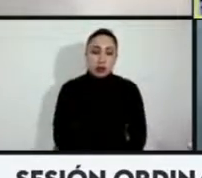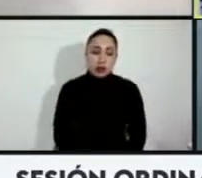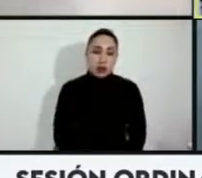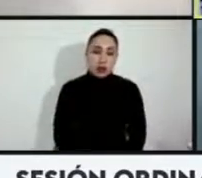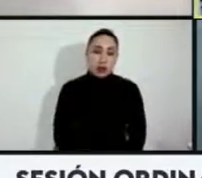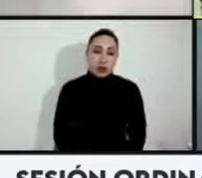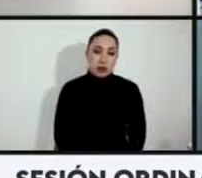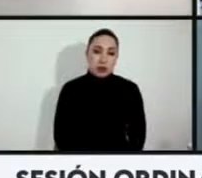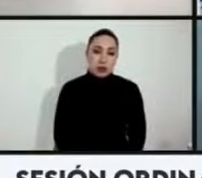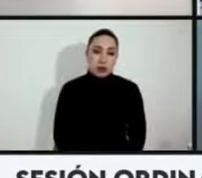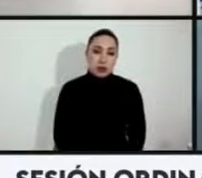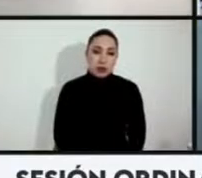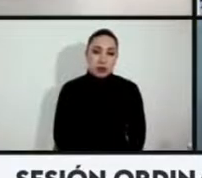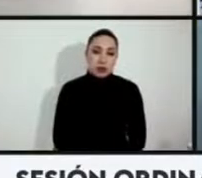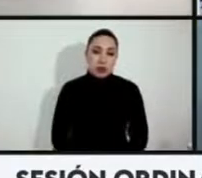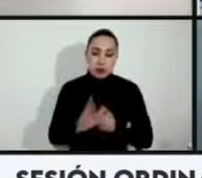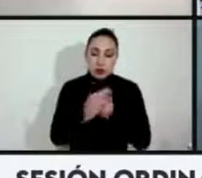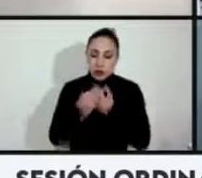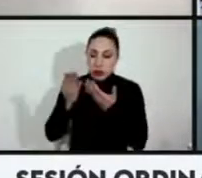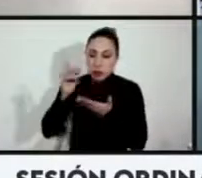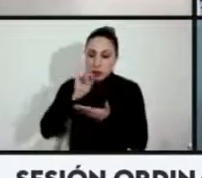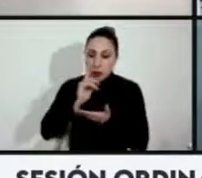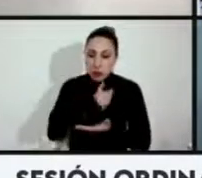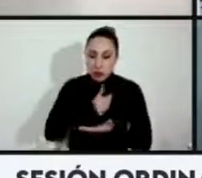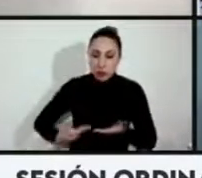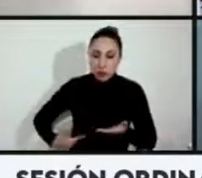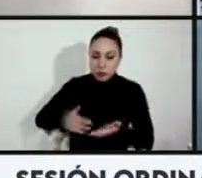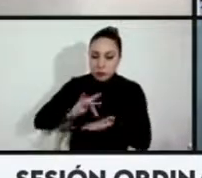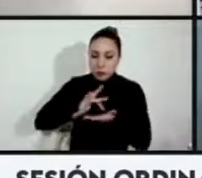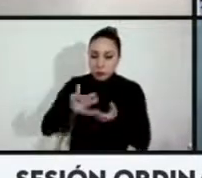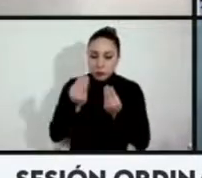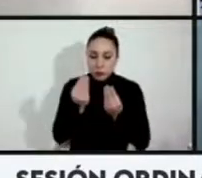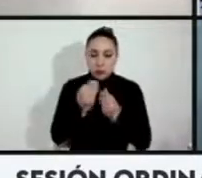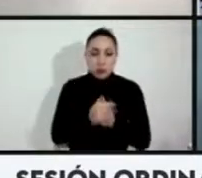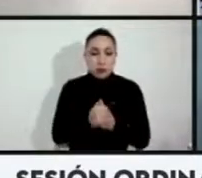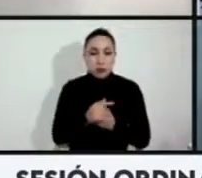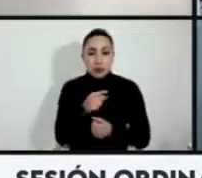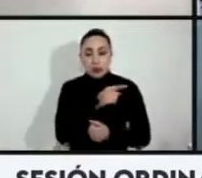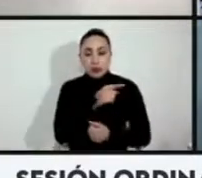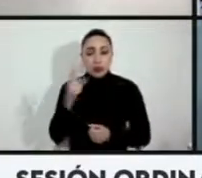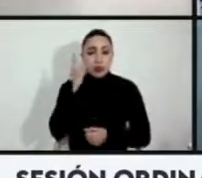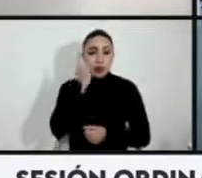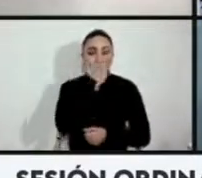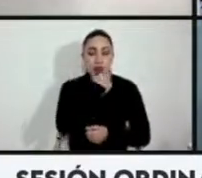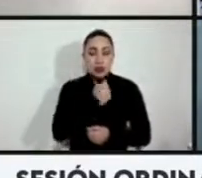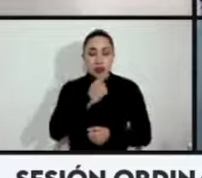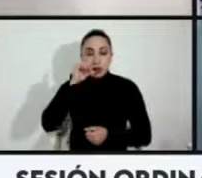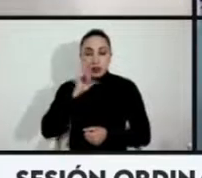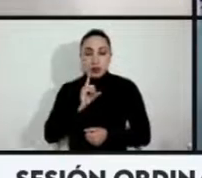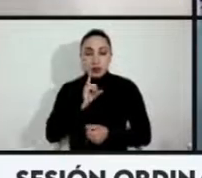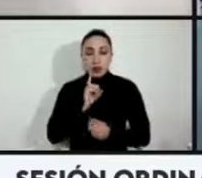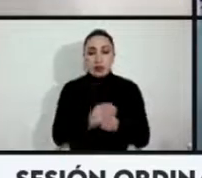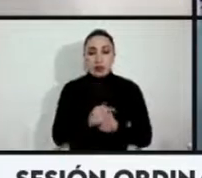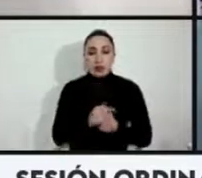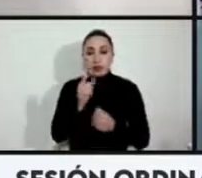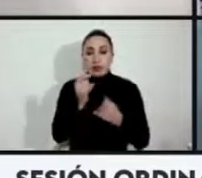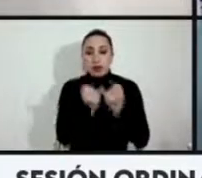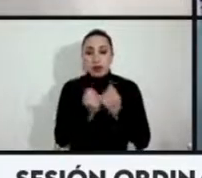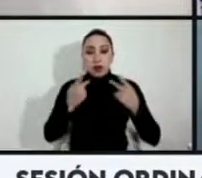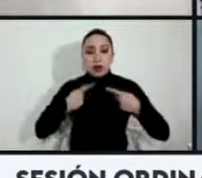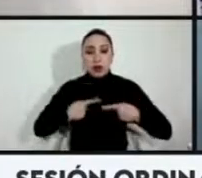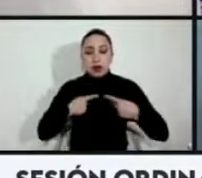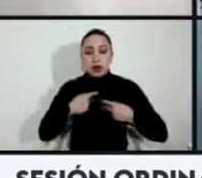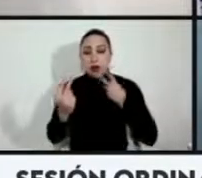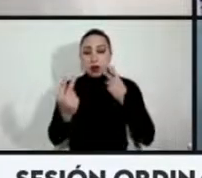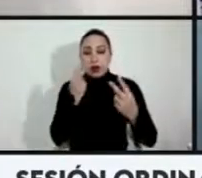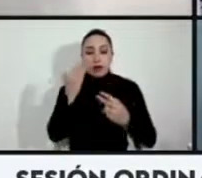Con su venia, diputada Presidenta, muchas gracias. Diputadas, diputados y las personas que nos siguen a través de la plataforma